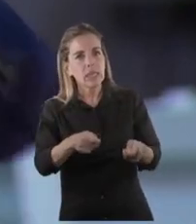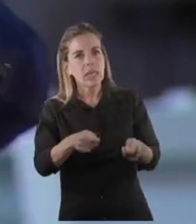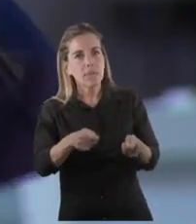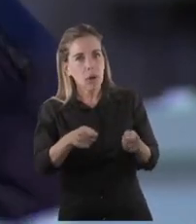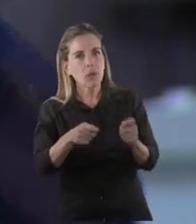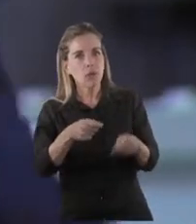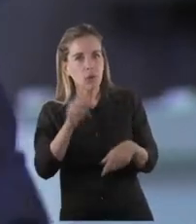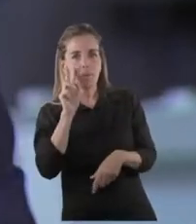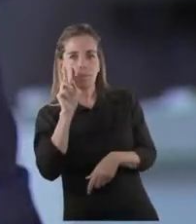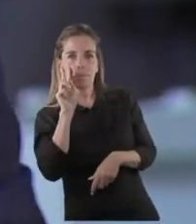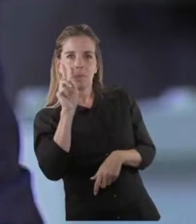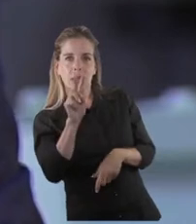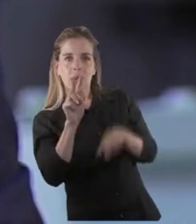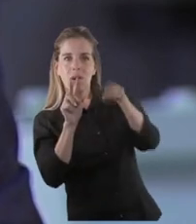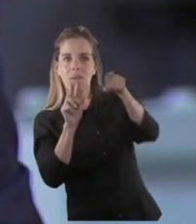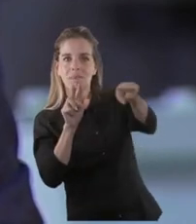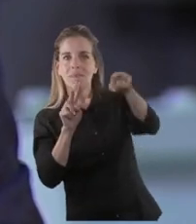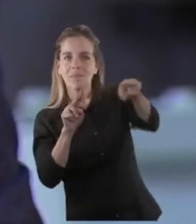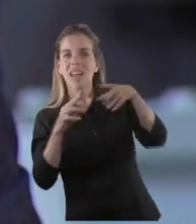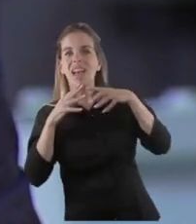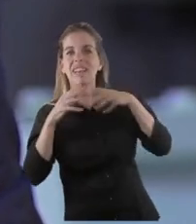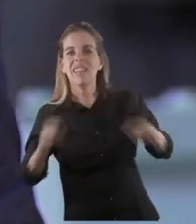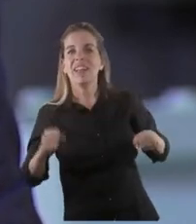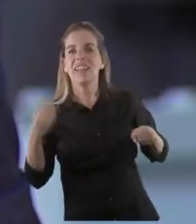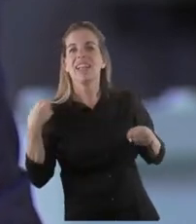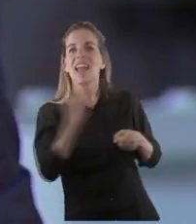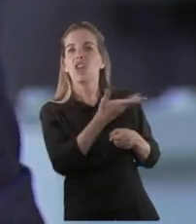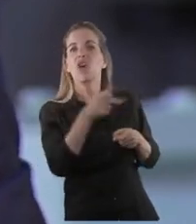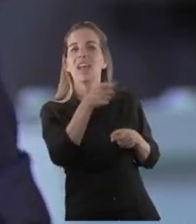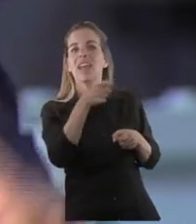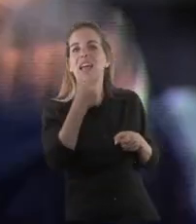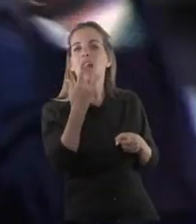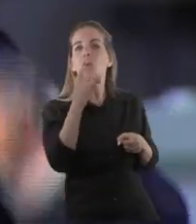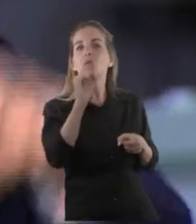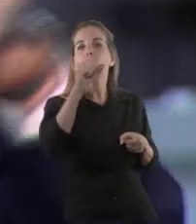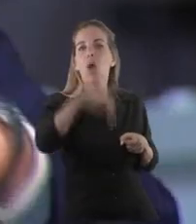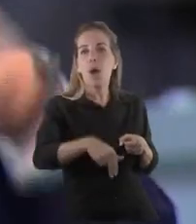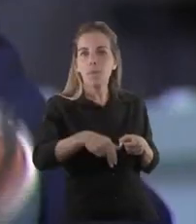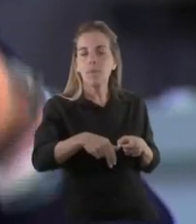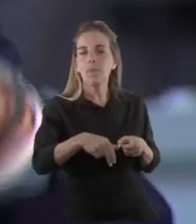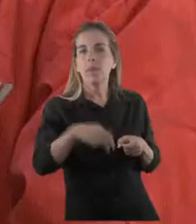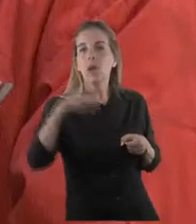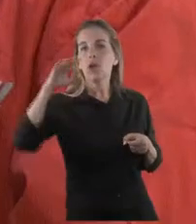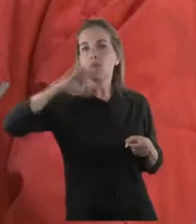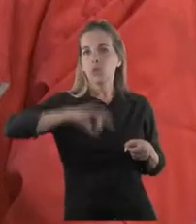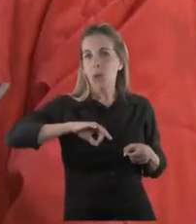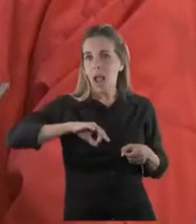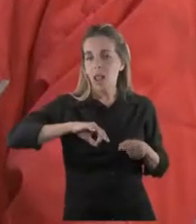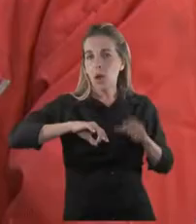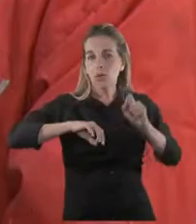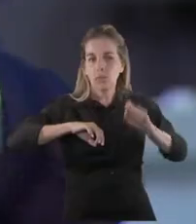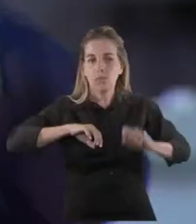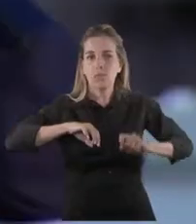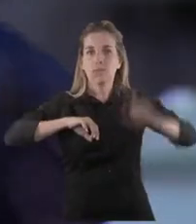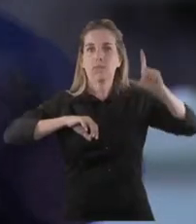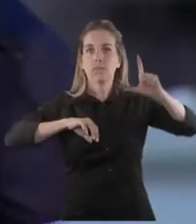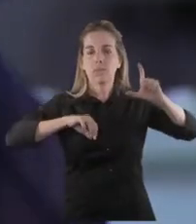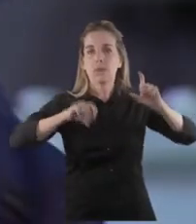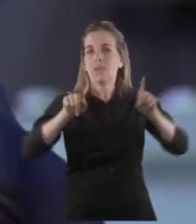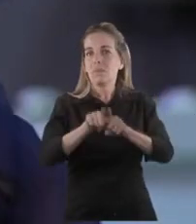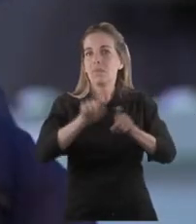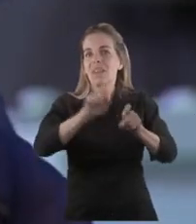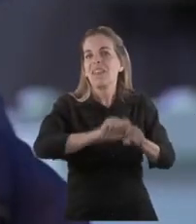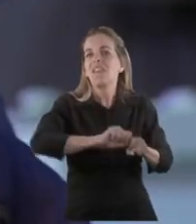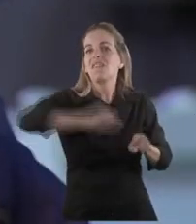sigo mirando al secretario general de la UOM, en que los salarios deben ganar la inflación, porque tenemos que recuperar el salario